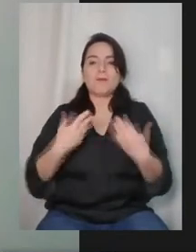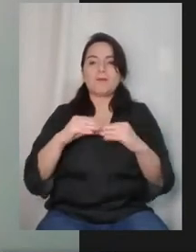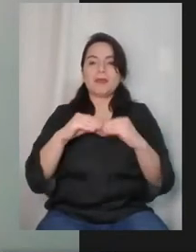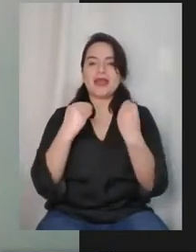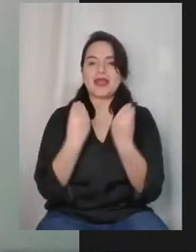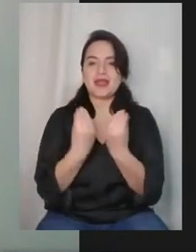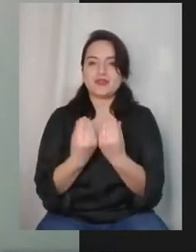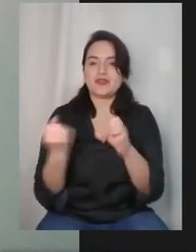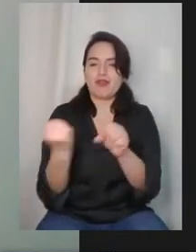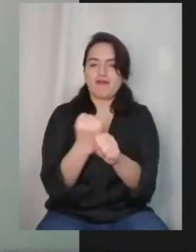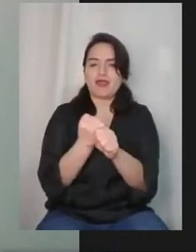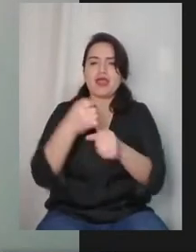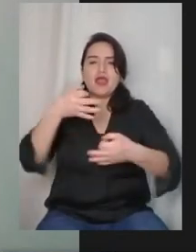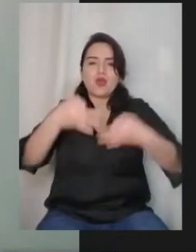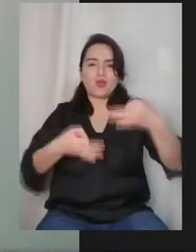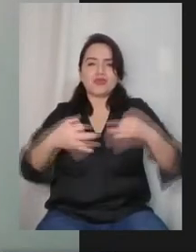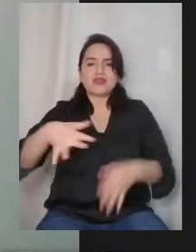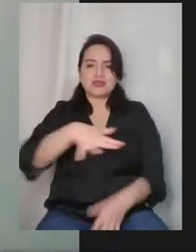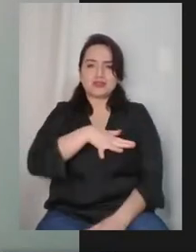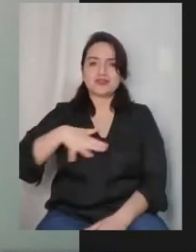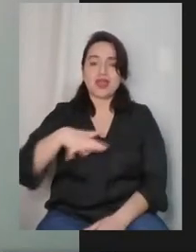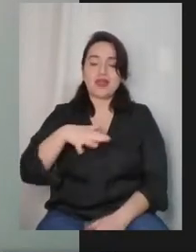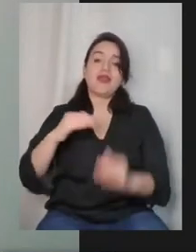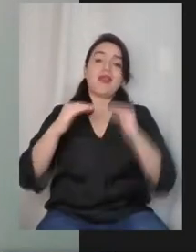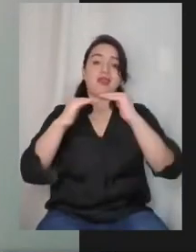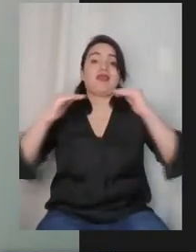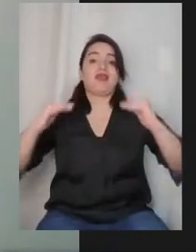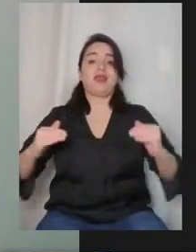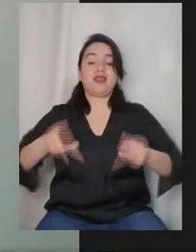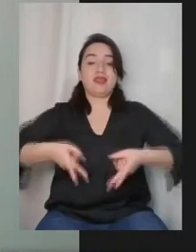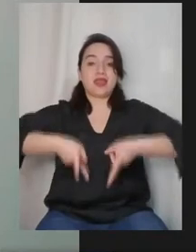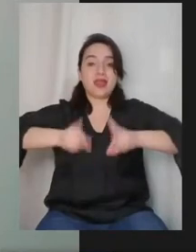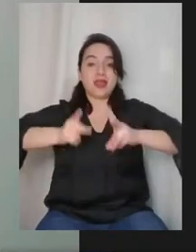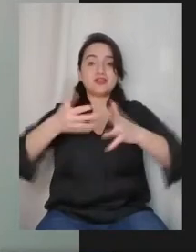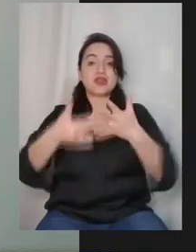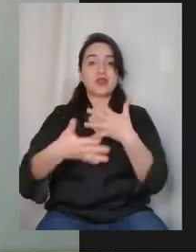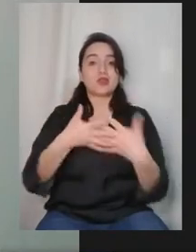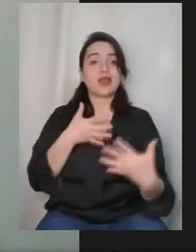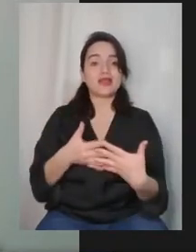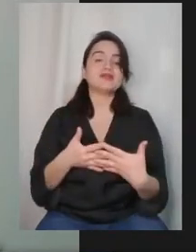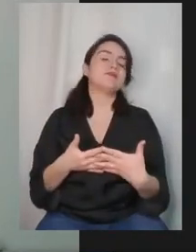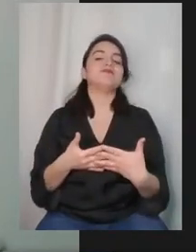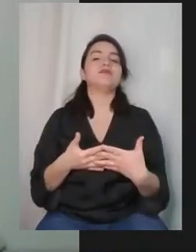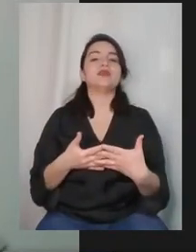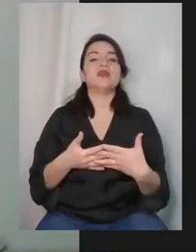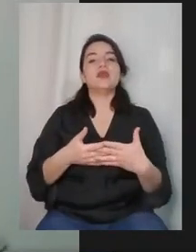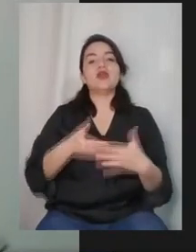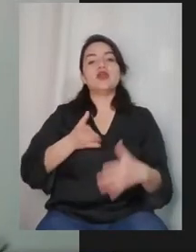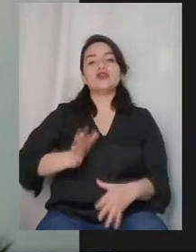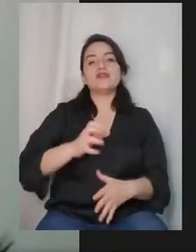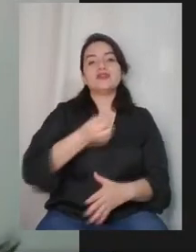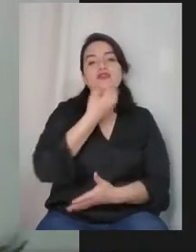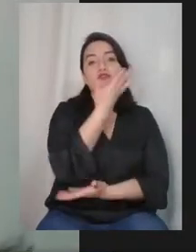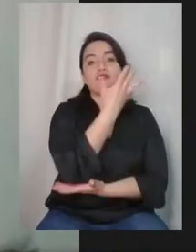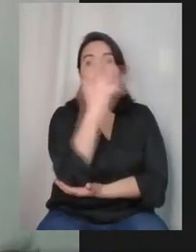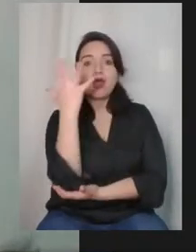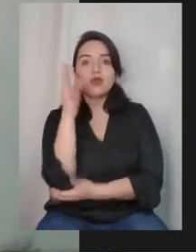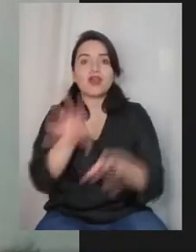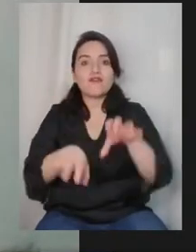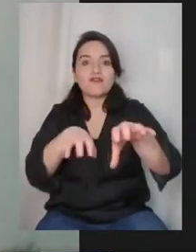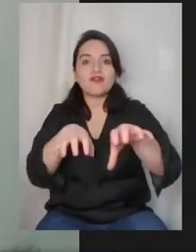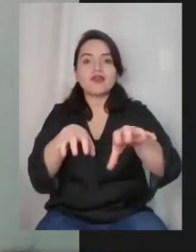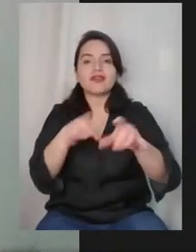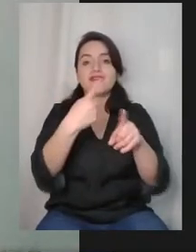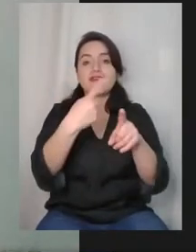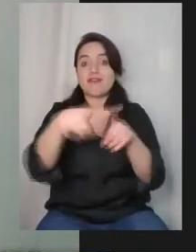justicia social, la equidad, los derechos de la naturaleza, la conservación de la fauna y la flora, su biodiversidad. Es necesario